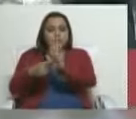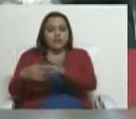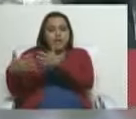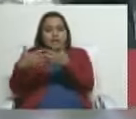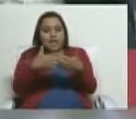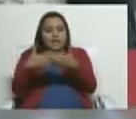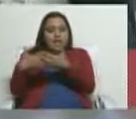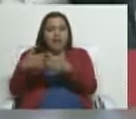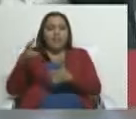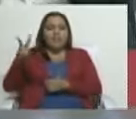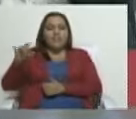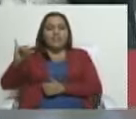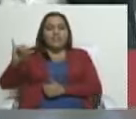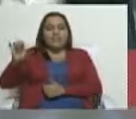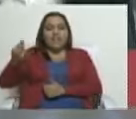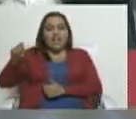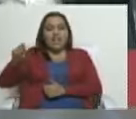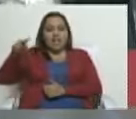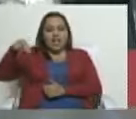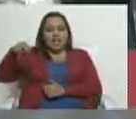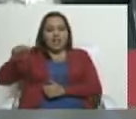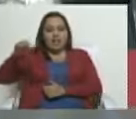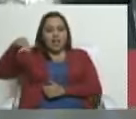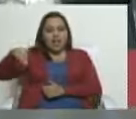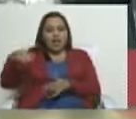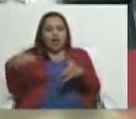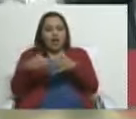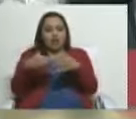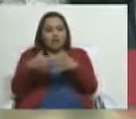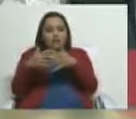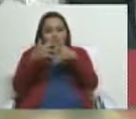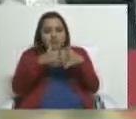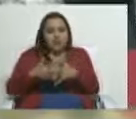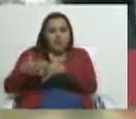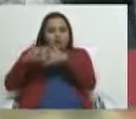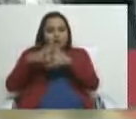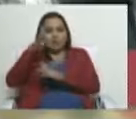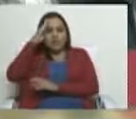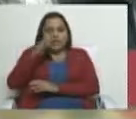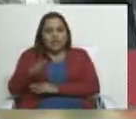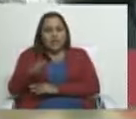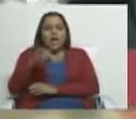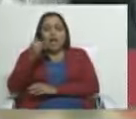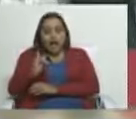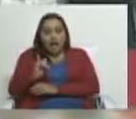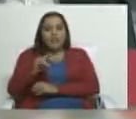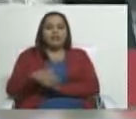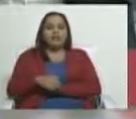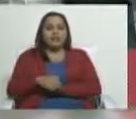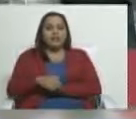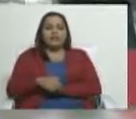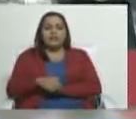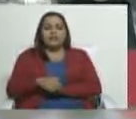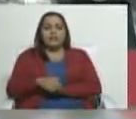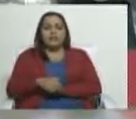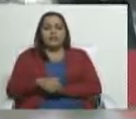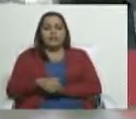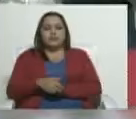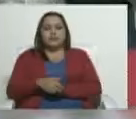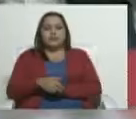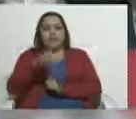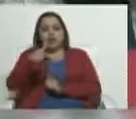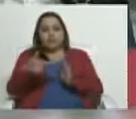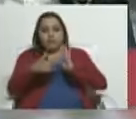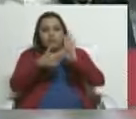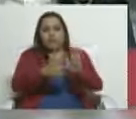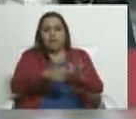de Vietnam. La acción de las tropas norteamericanas en Vietnam es una acción neofascista. Ves la expresión del neofascismo